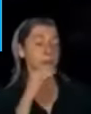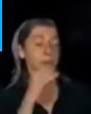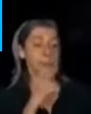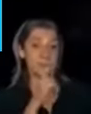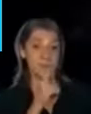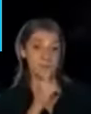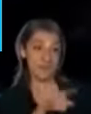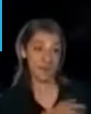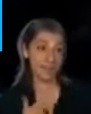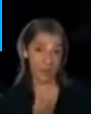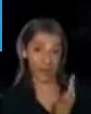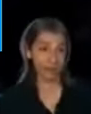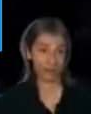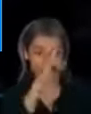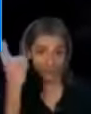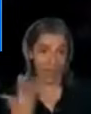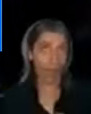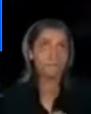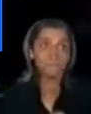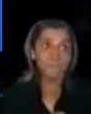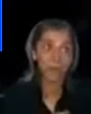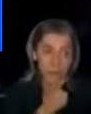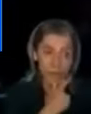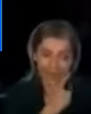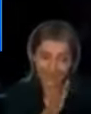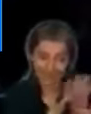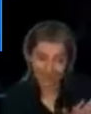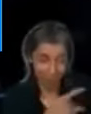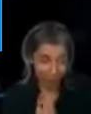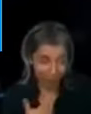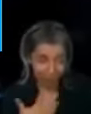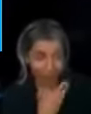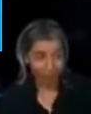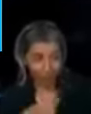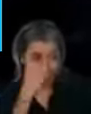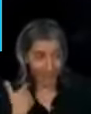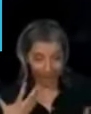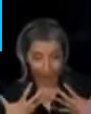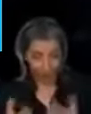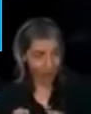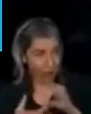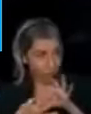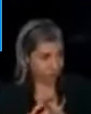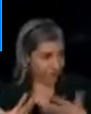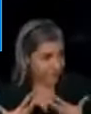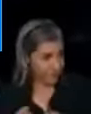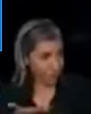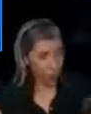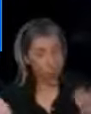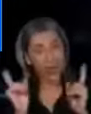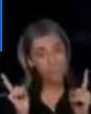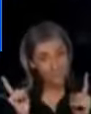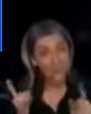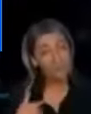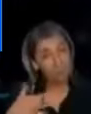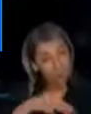Massa fue con un planteo más conservador y Milei no tenía dos arqueros porque el reglamento no lo deja. Claro, y pedía la hora. Nico, claro. Es